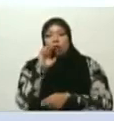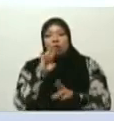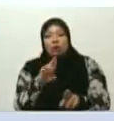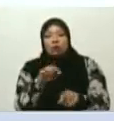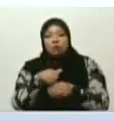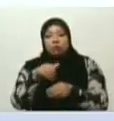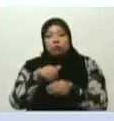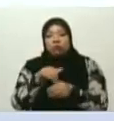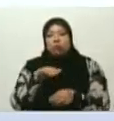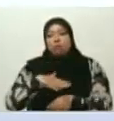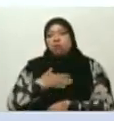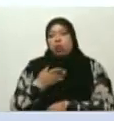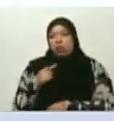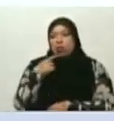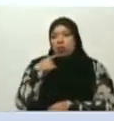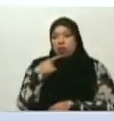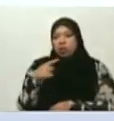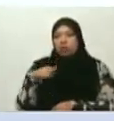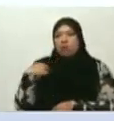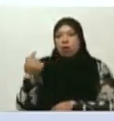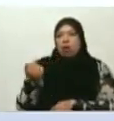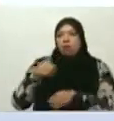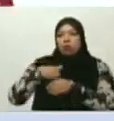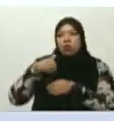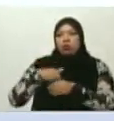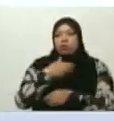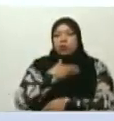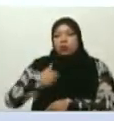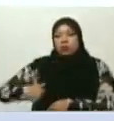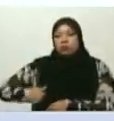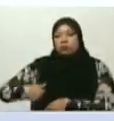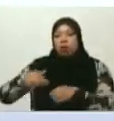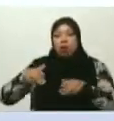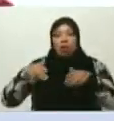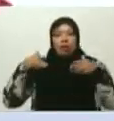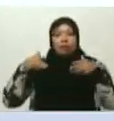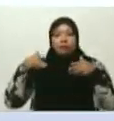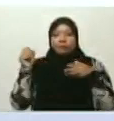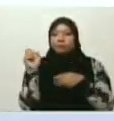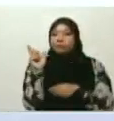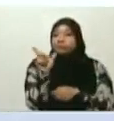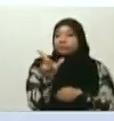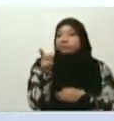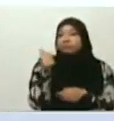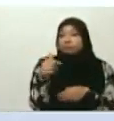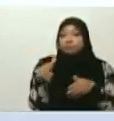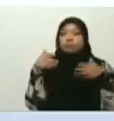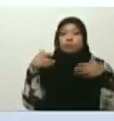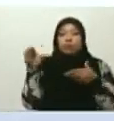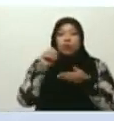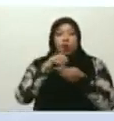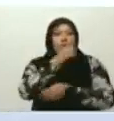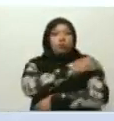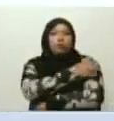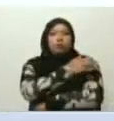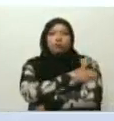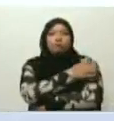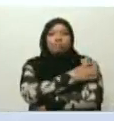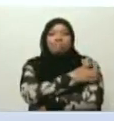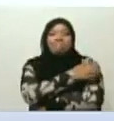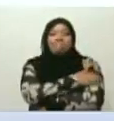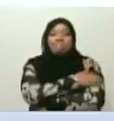puede decirlo, y nosotros participaremos y ganaremos. ¿Puede hacer eso la oposición? No lo puede